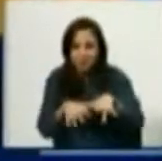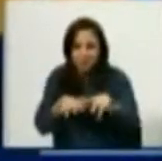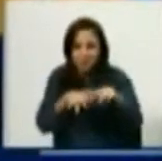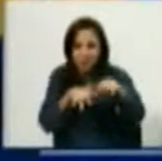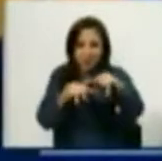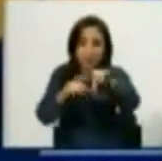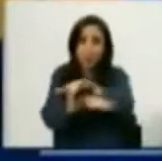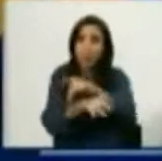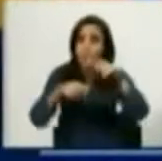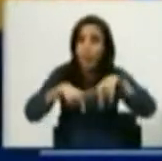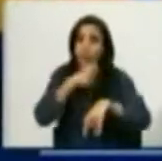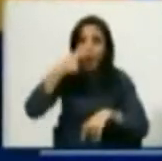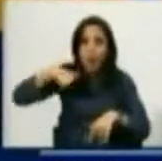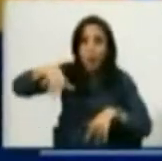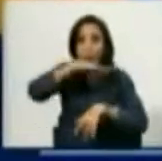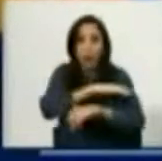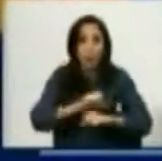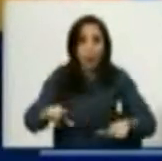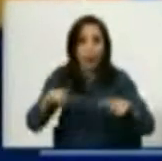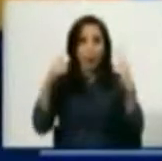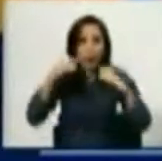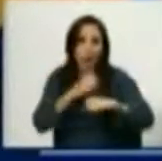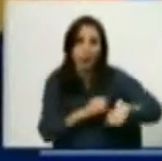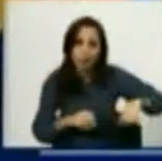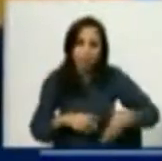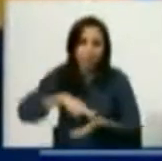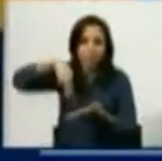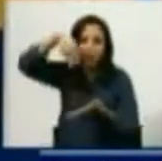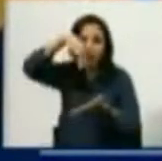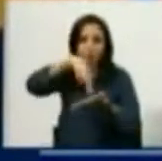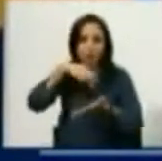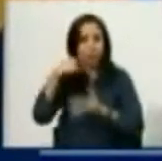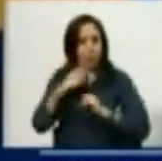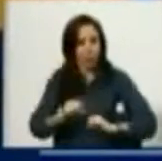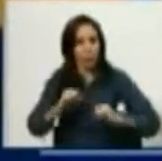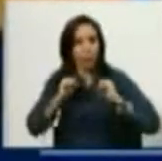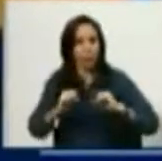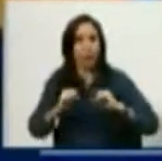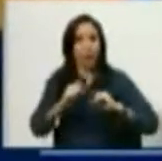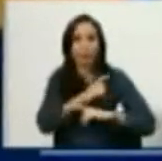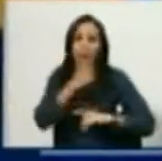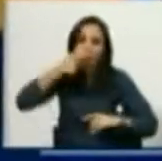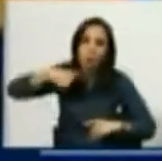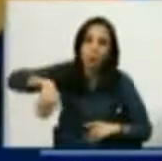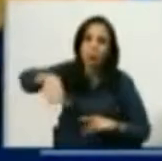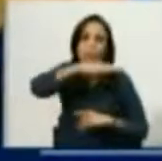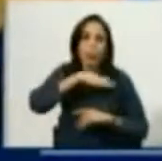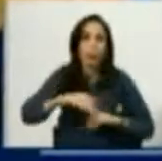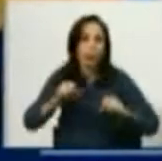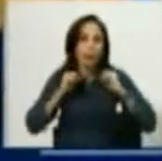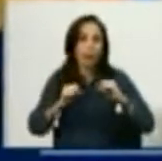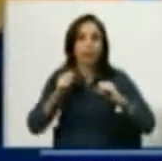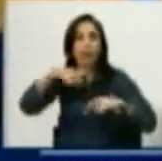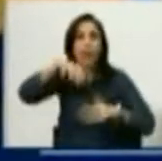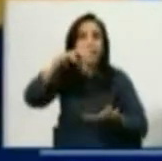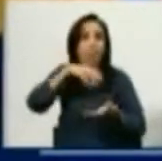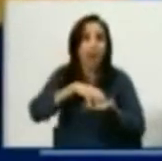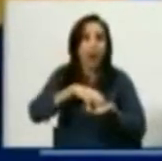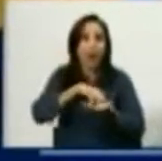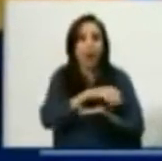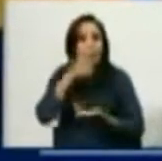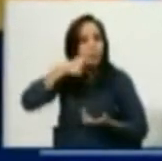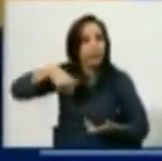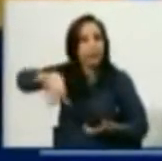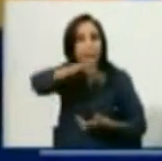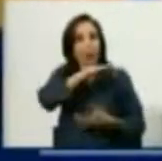resurgir de entre las piedras de entre el barro y reconstruirse como se ha reconstruido este estado este